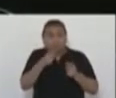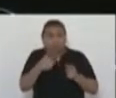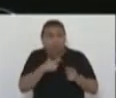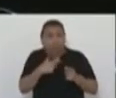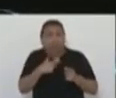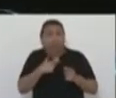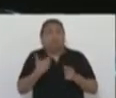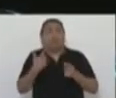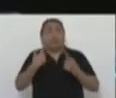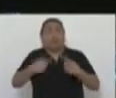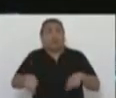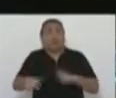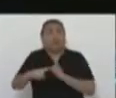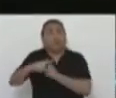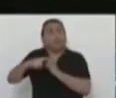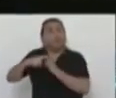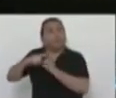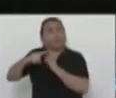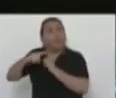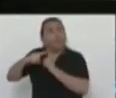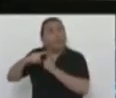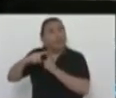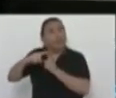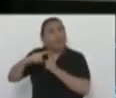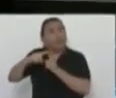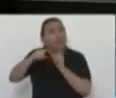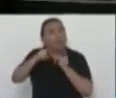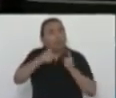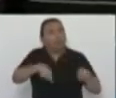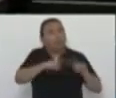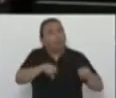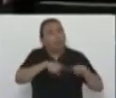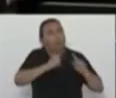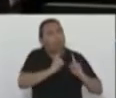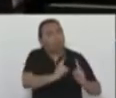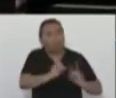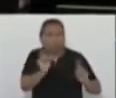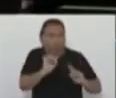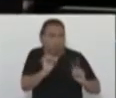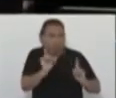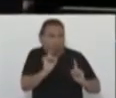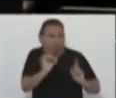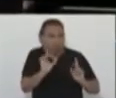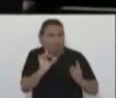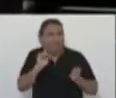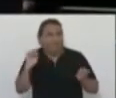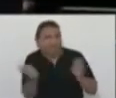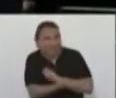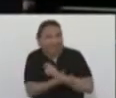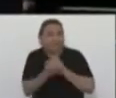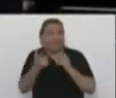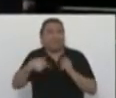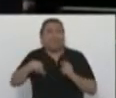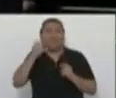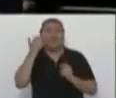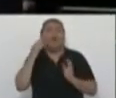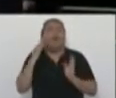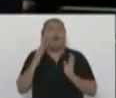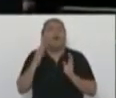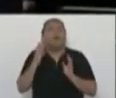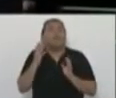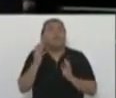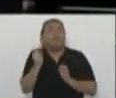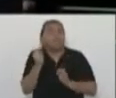función a otras características que tiene la enfermedad, entonces hace que el médico neurólogo, descartando otras